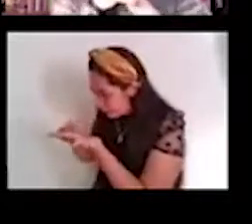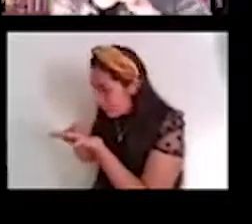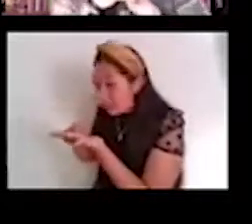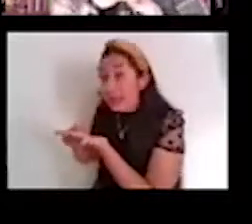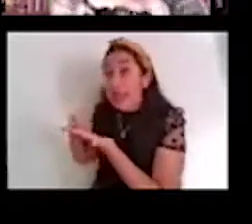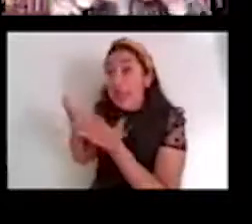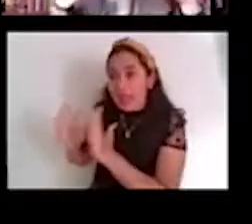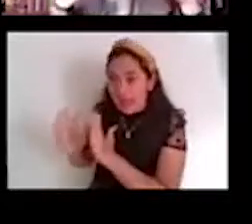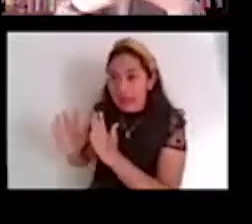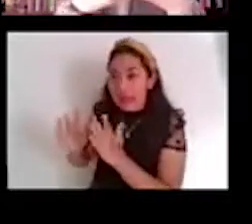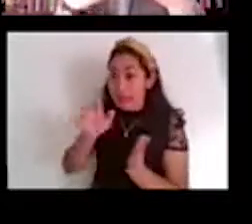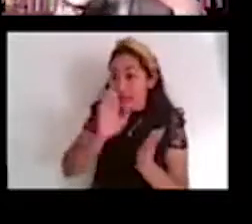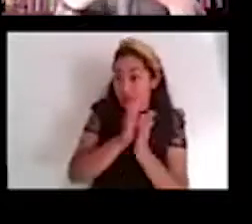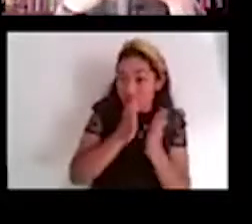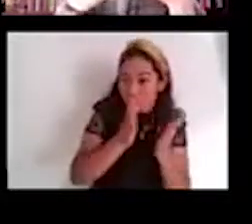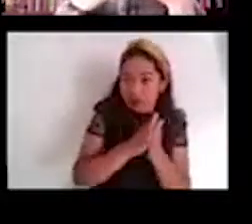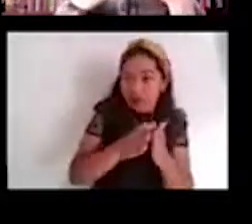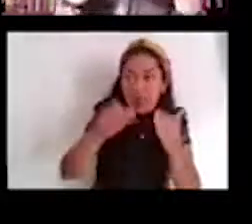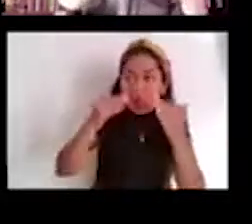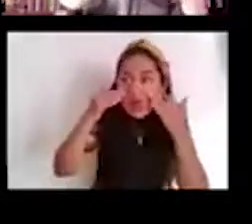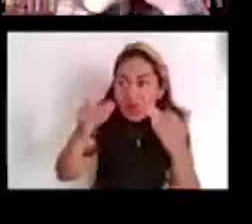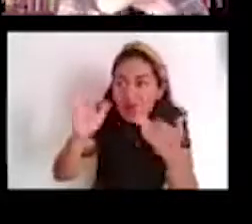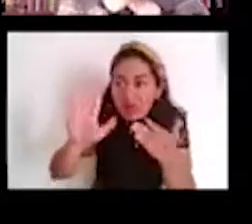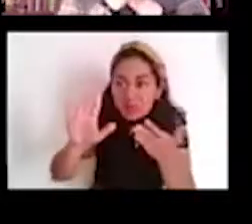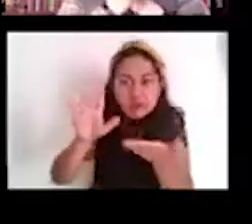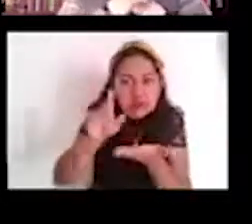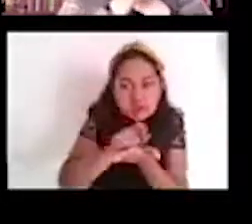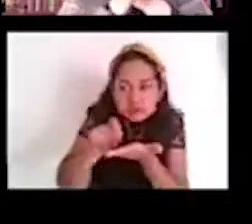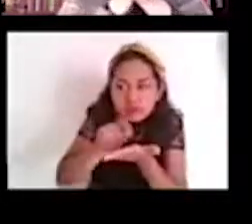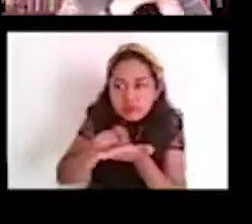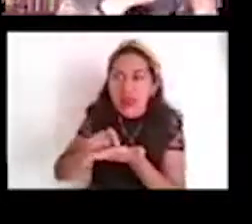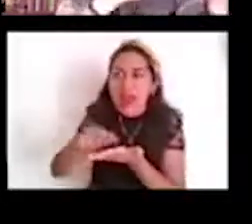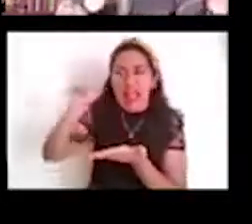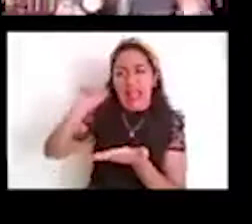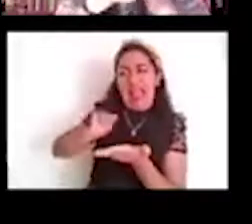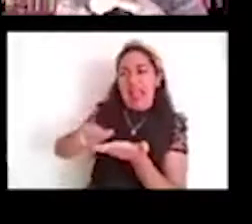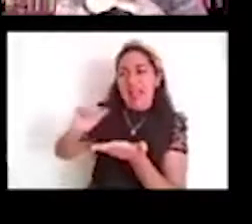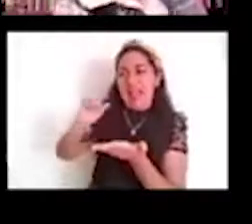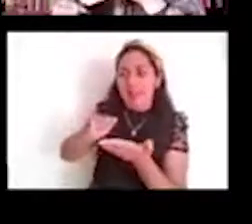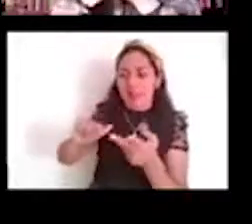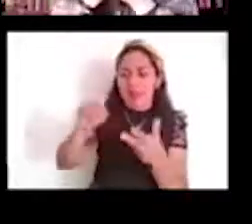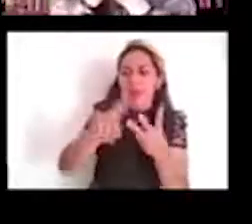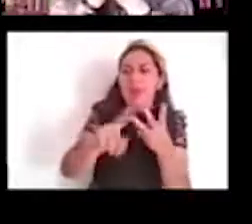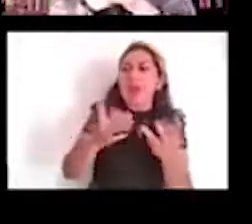arqueológica. Combinando estas fuentes, nace el trabajo de don